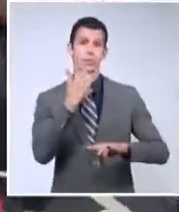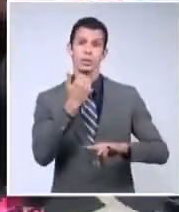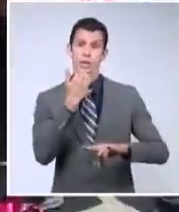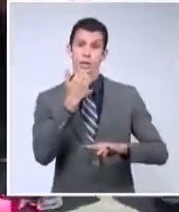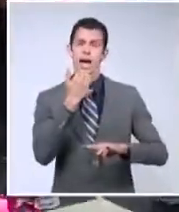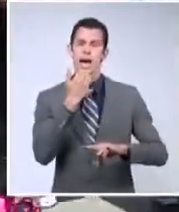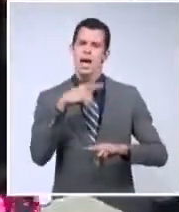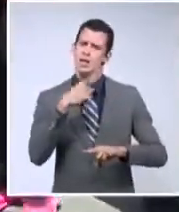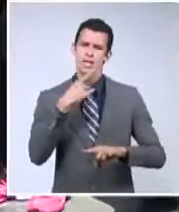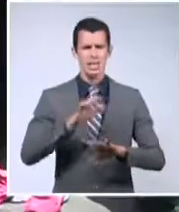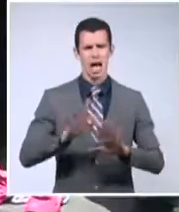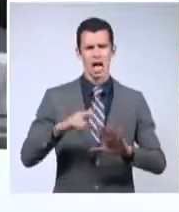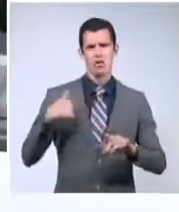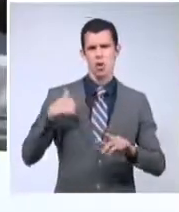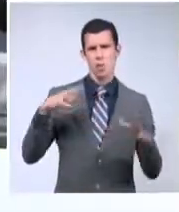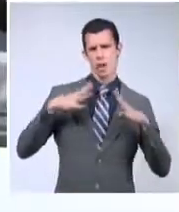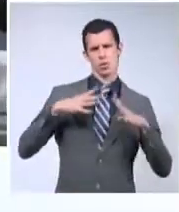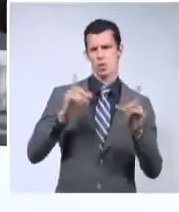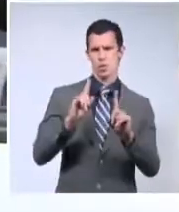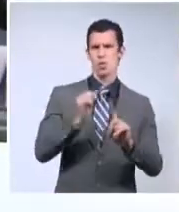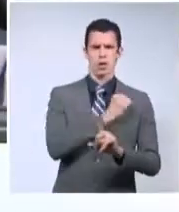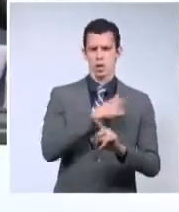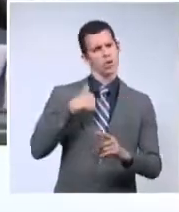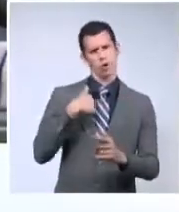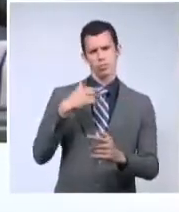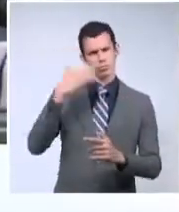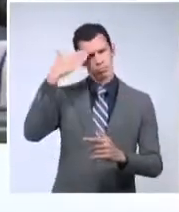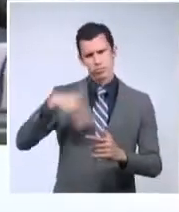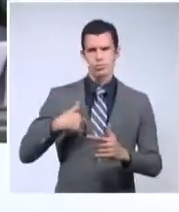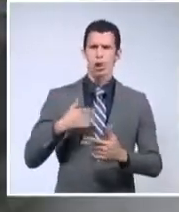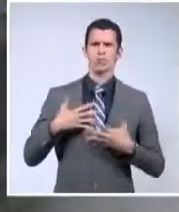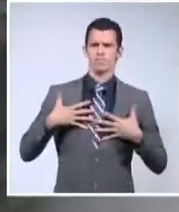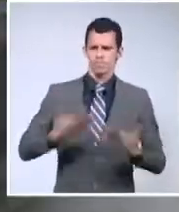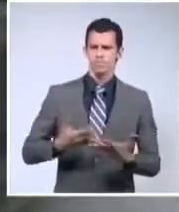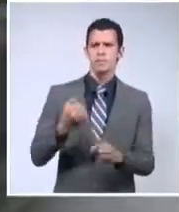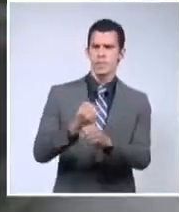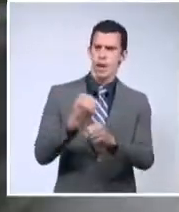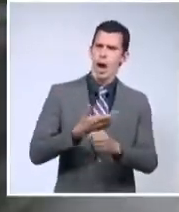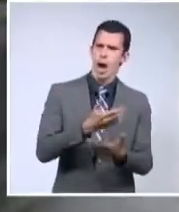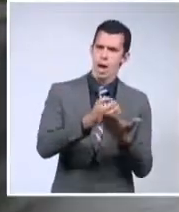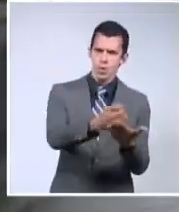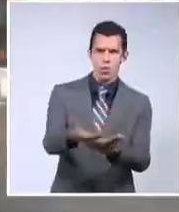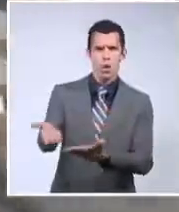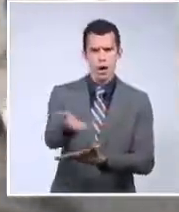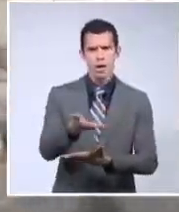vacaciones con el objetivo de continuar dando el paso al frente en esta batalla que libra la